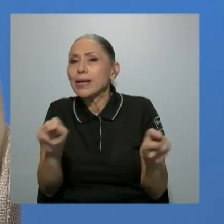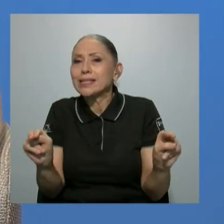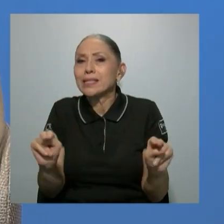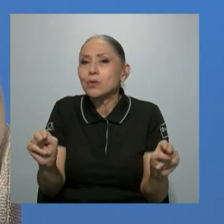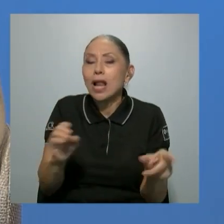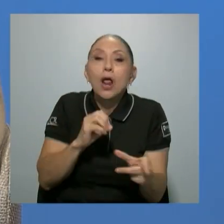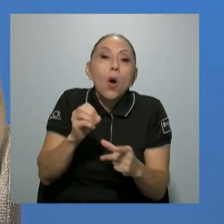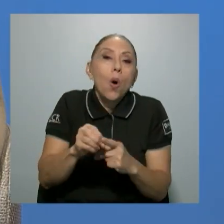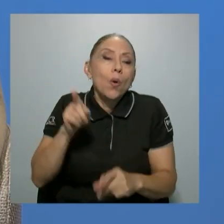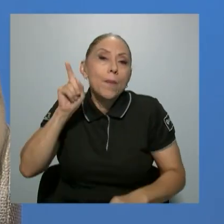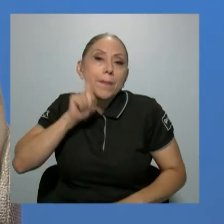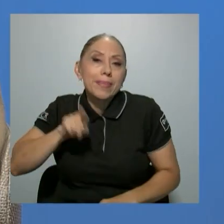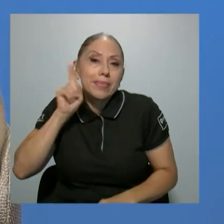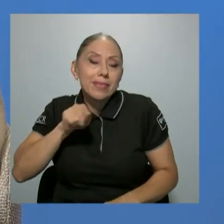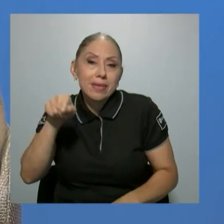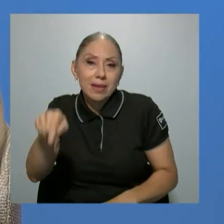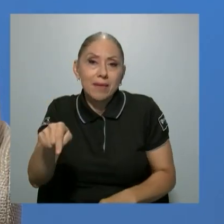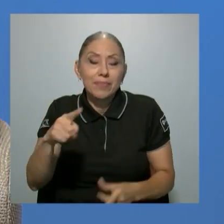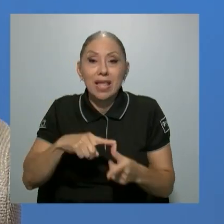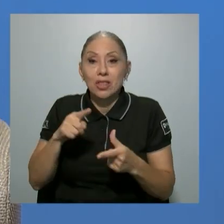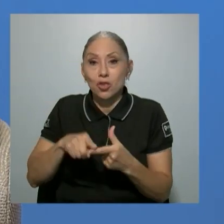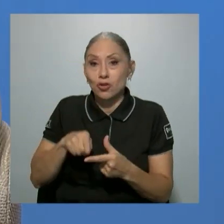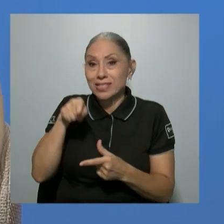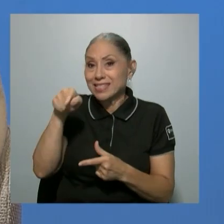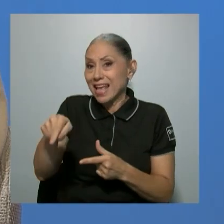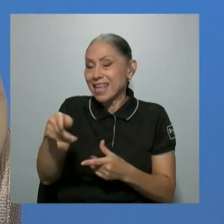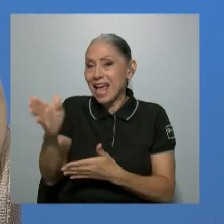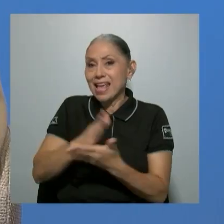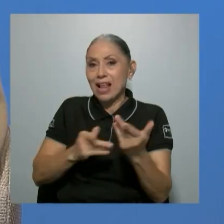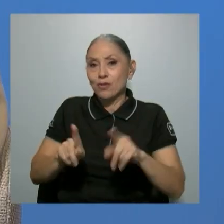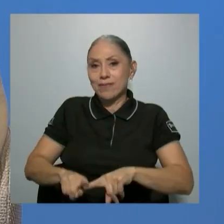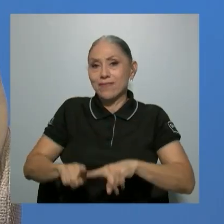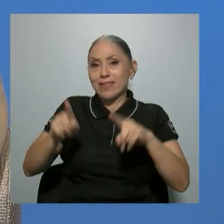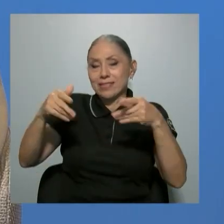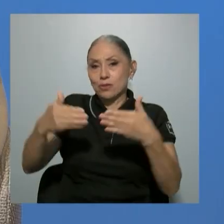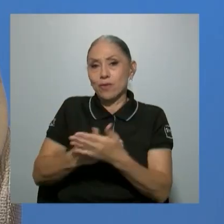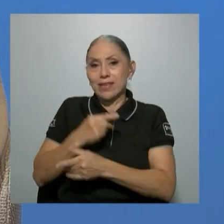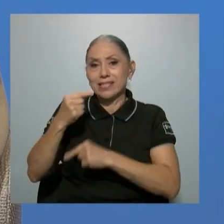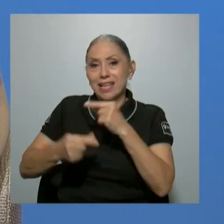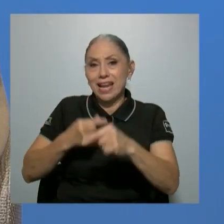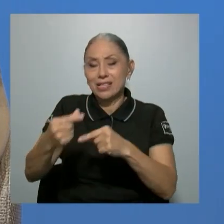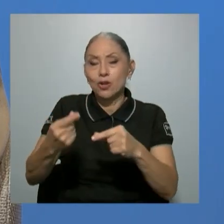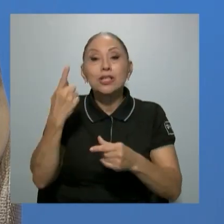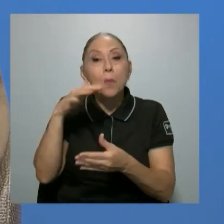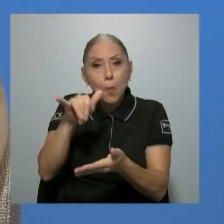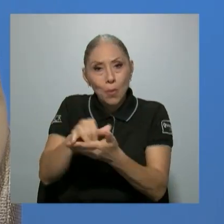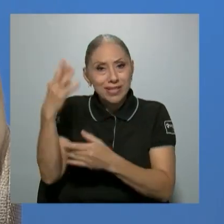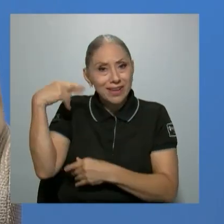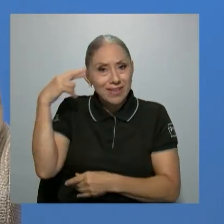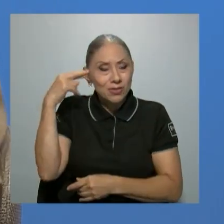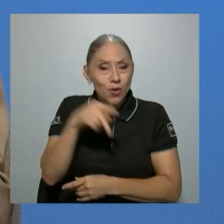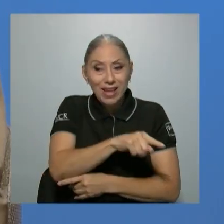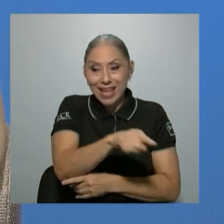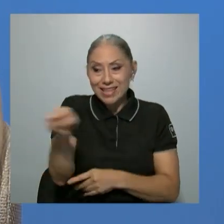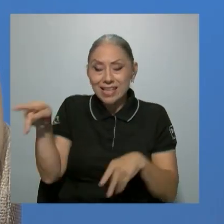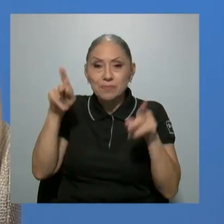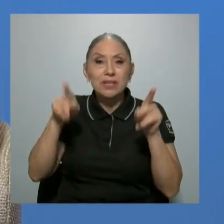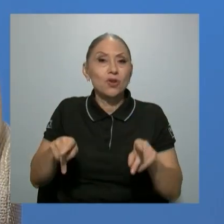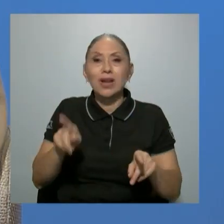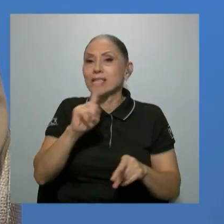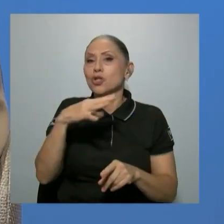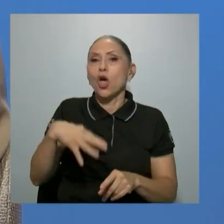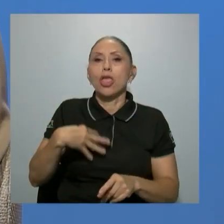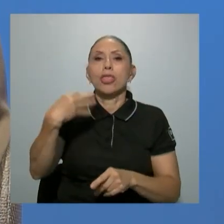información de las nuevas generaciones, y eso también incide en la menor participación electoral. Entonces, bueno, de cara